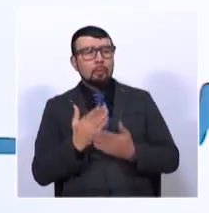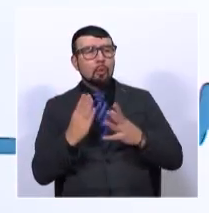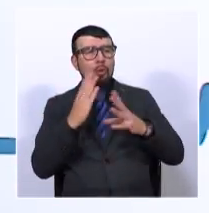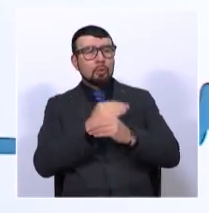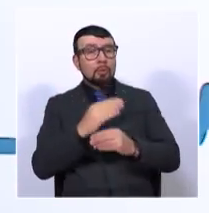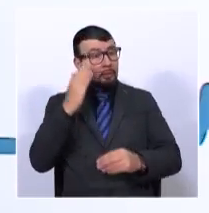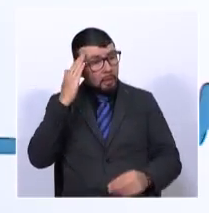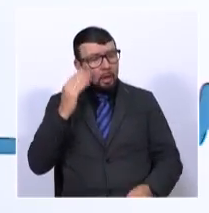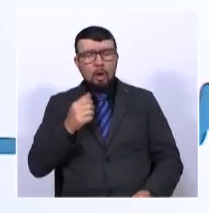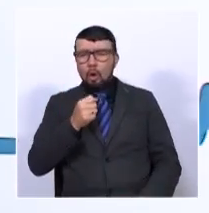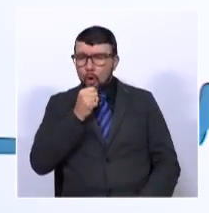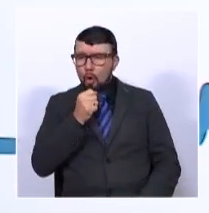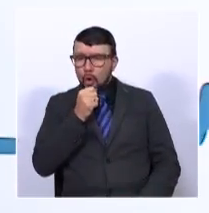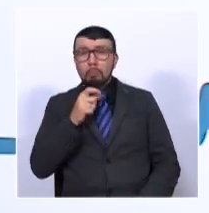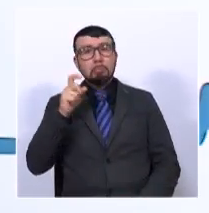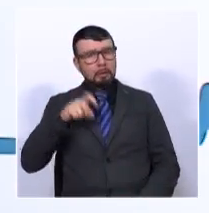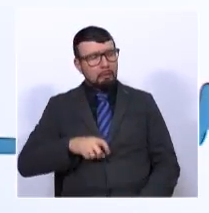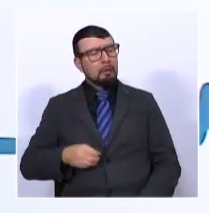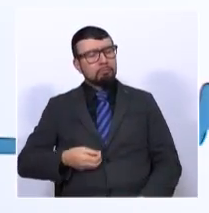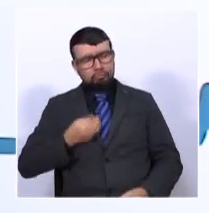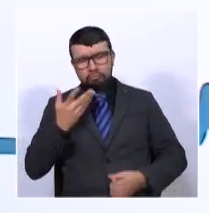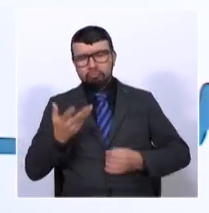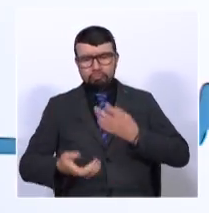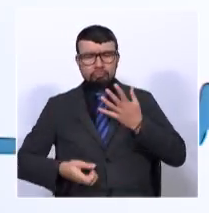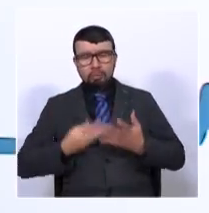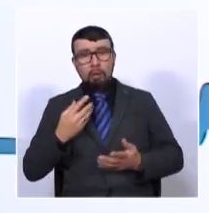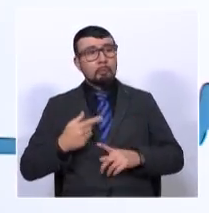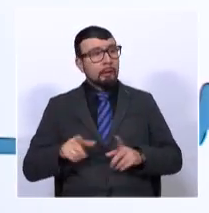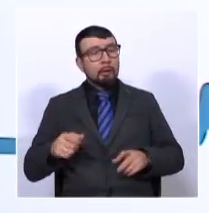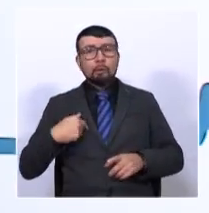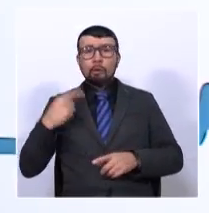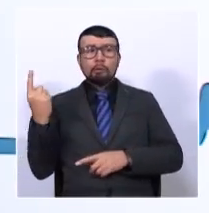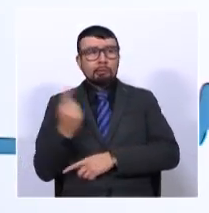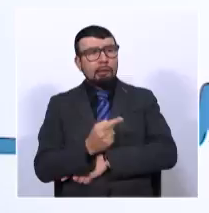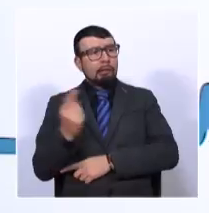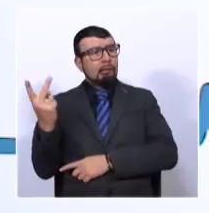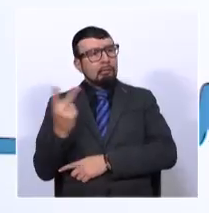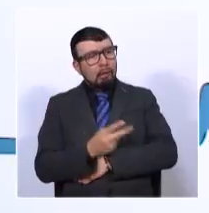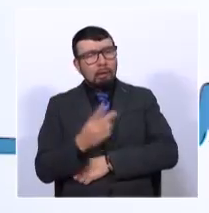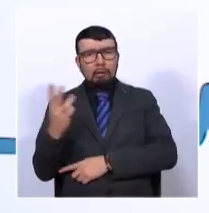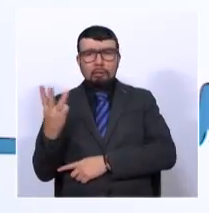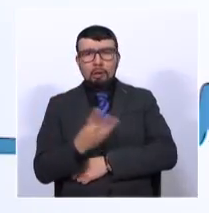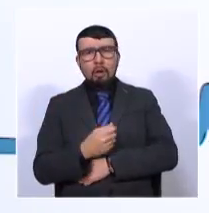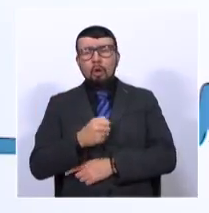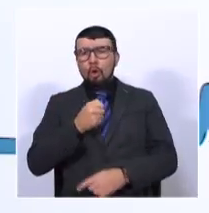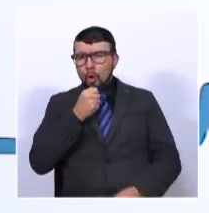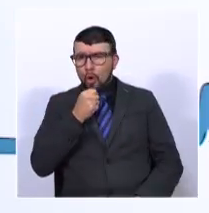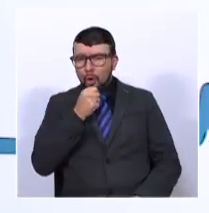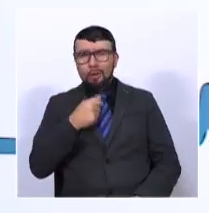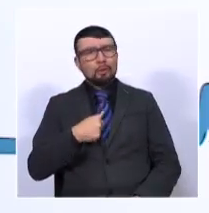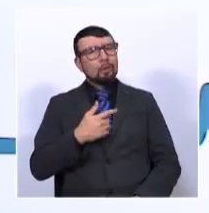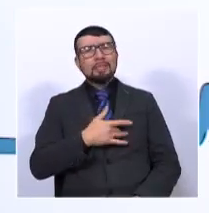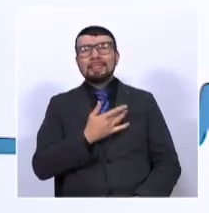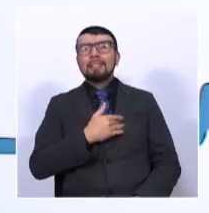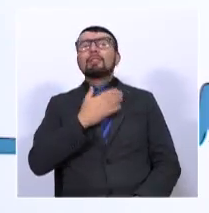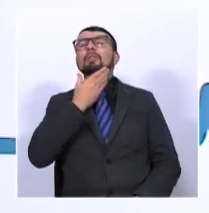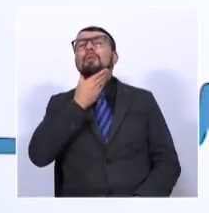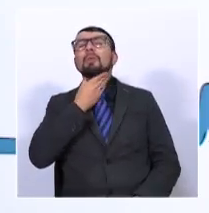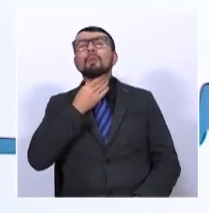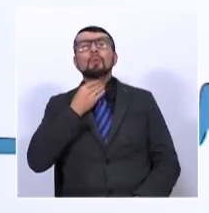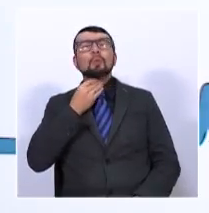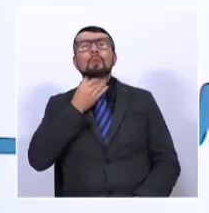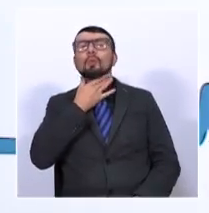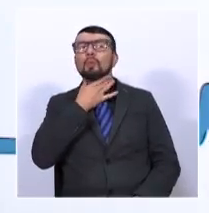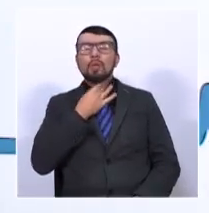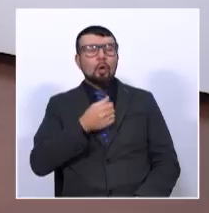hay que dejarla fluir, pero llevo ya varios días con tos seca, con una pelusa en la garganta.